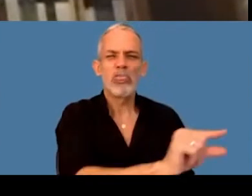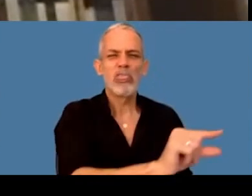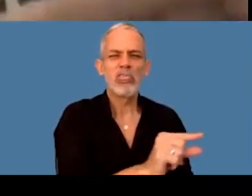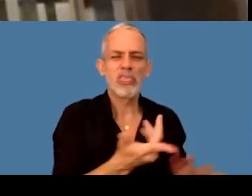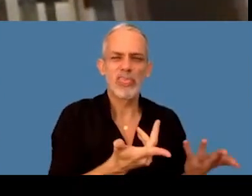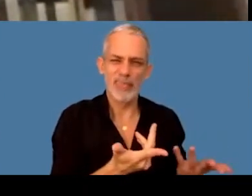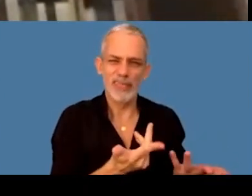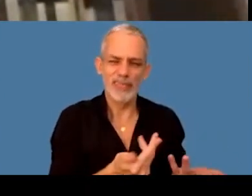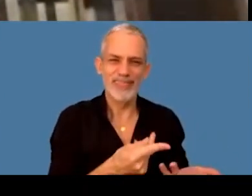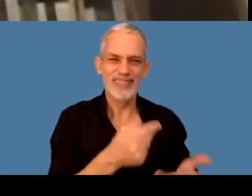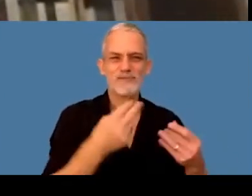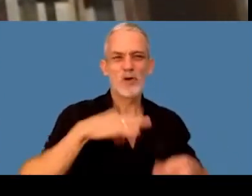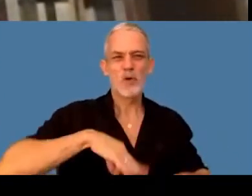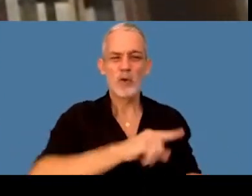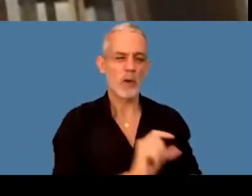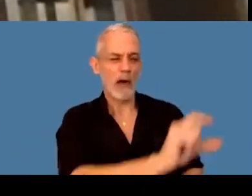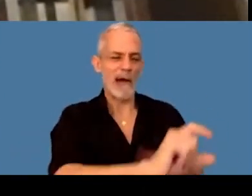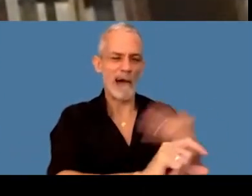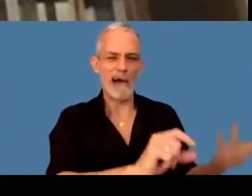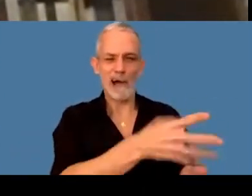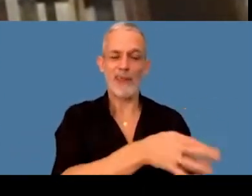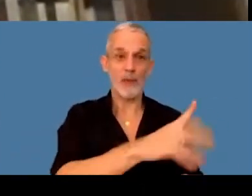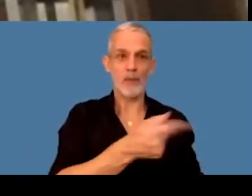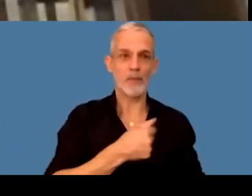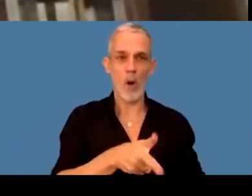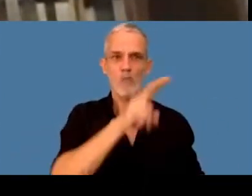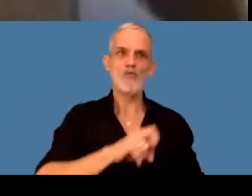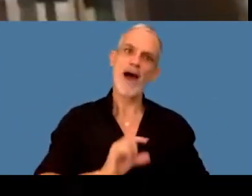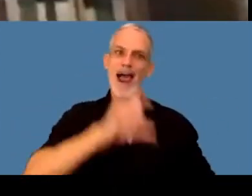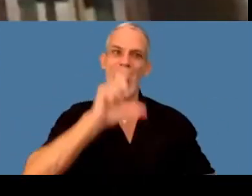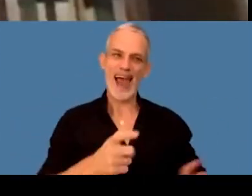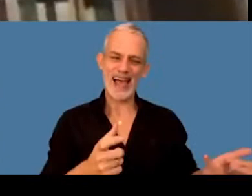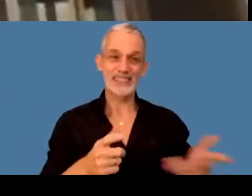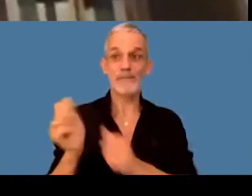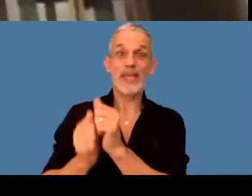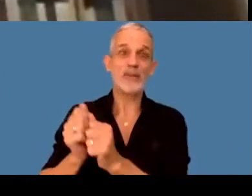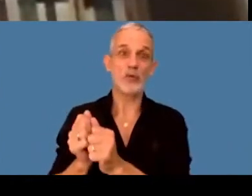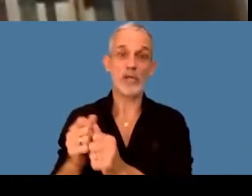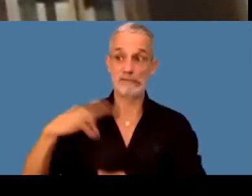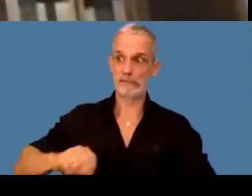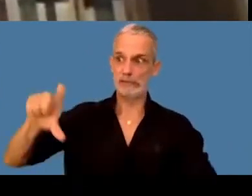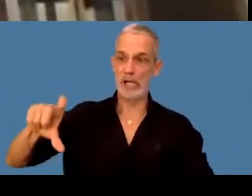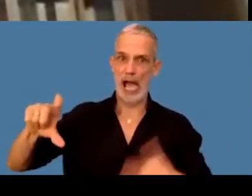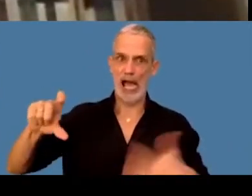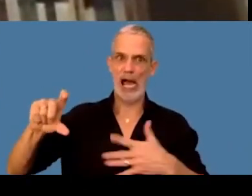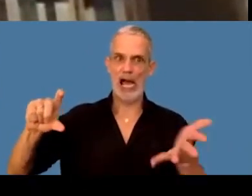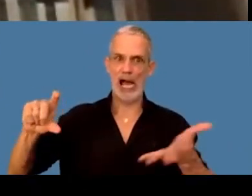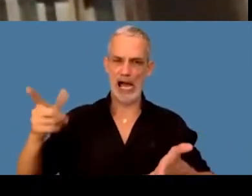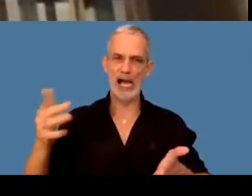mejor. Porque la incidencia de la mano de obra, como lo charlábamos la otra vez, es mayor. En el sector industrial la incidencia de la mano de obra va